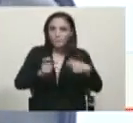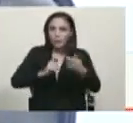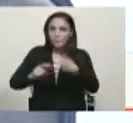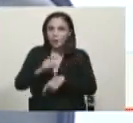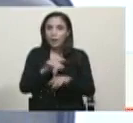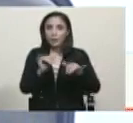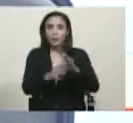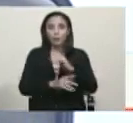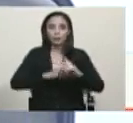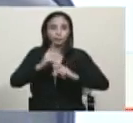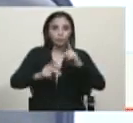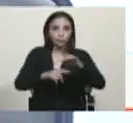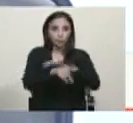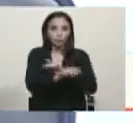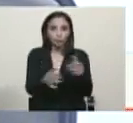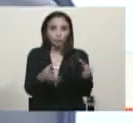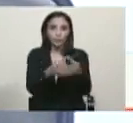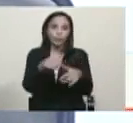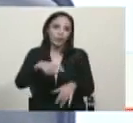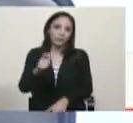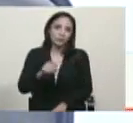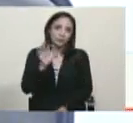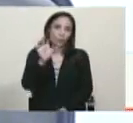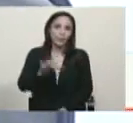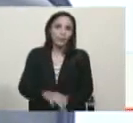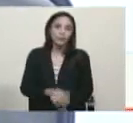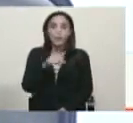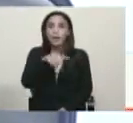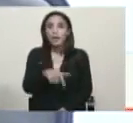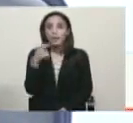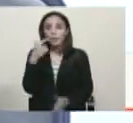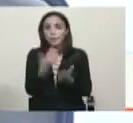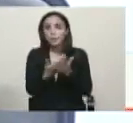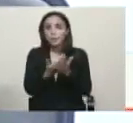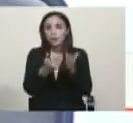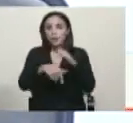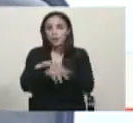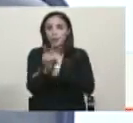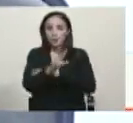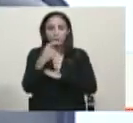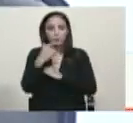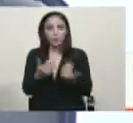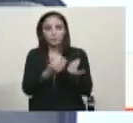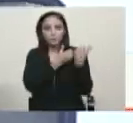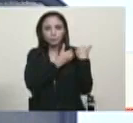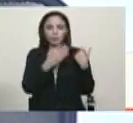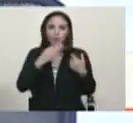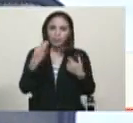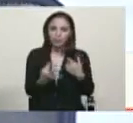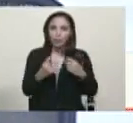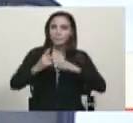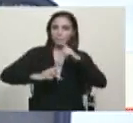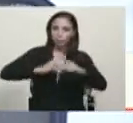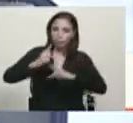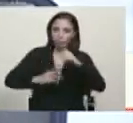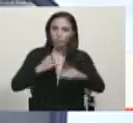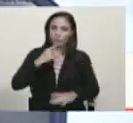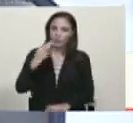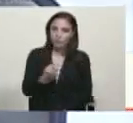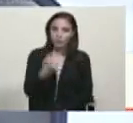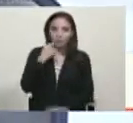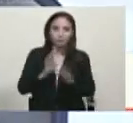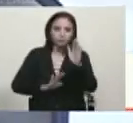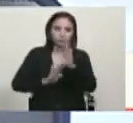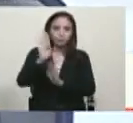productos farmacéuticos que necesita el país. Esta es la Venezuela que nosotros queremos, una Venezuela productiva, una Venezuela que